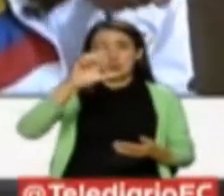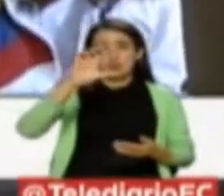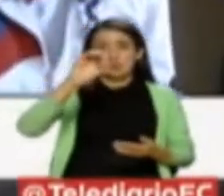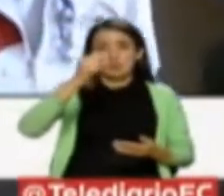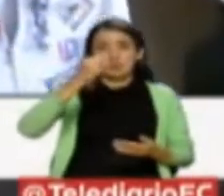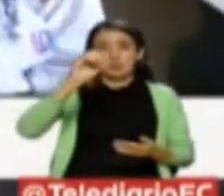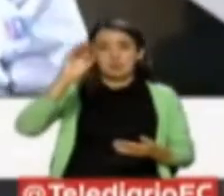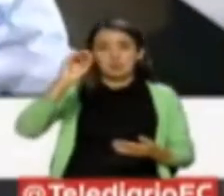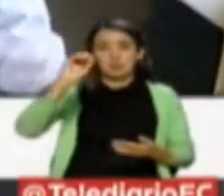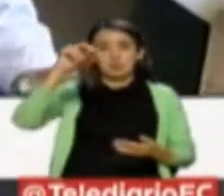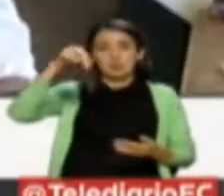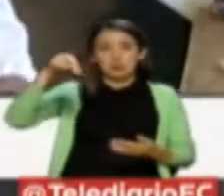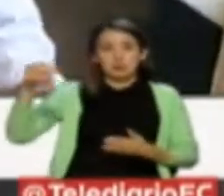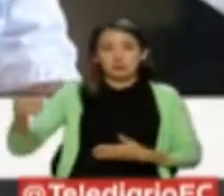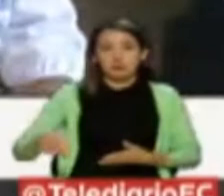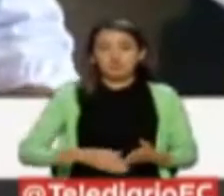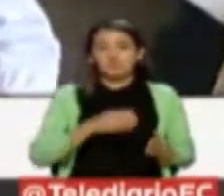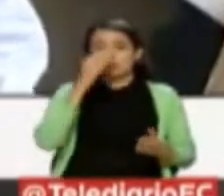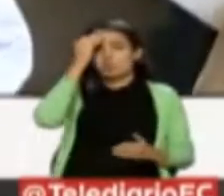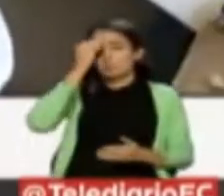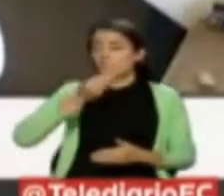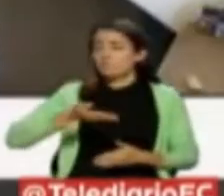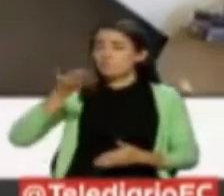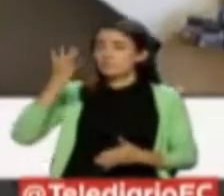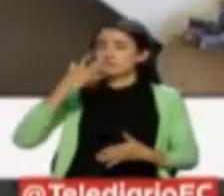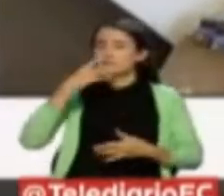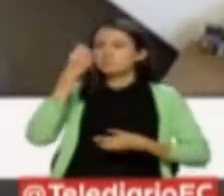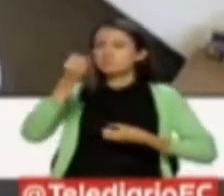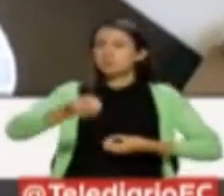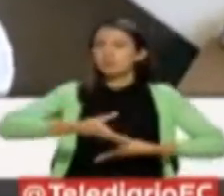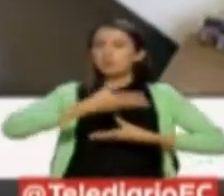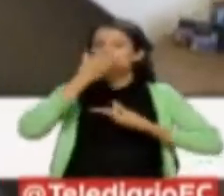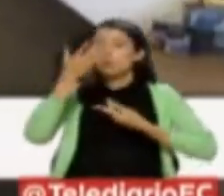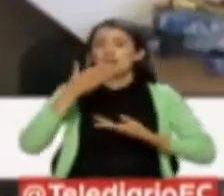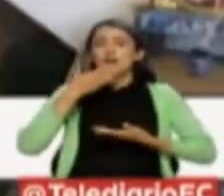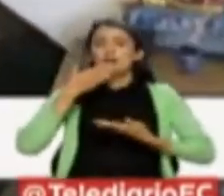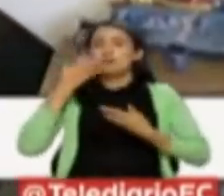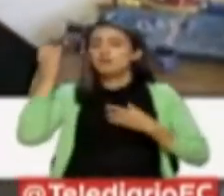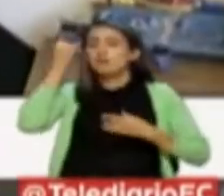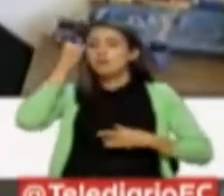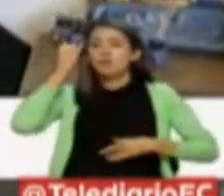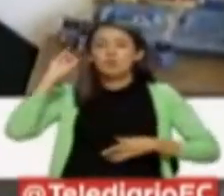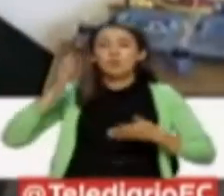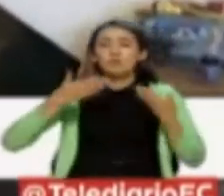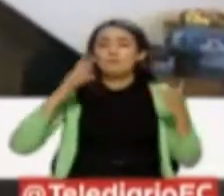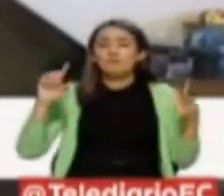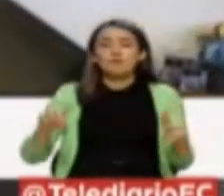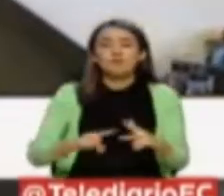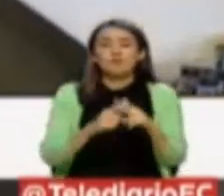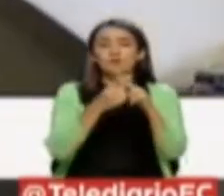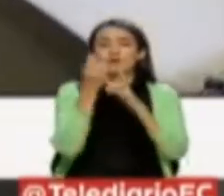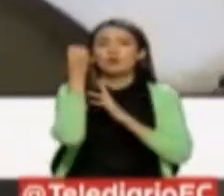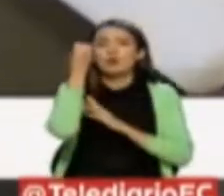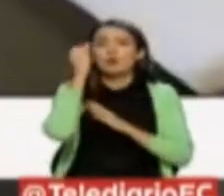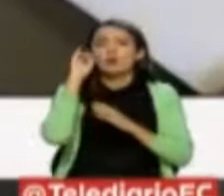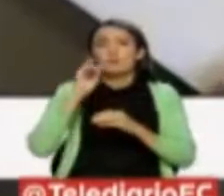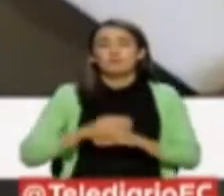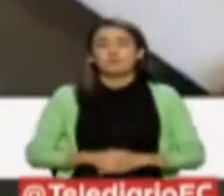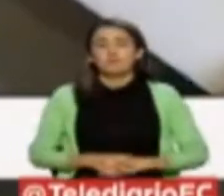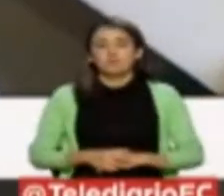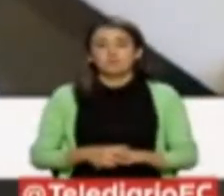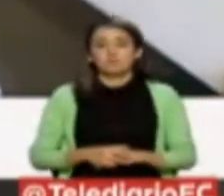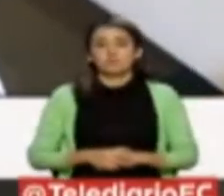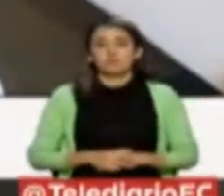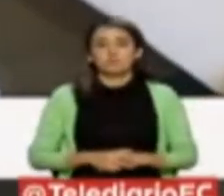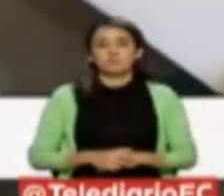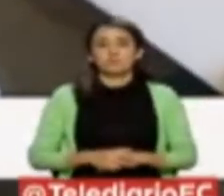Nelson, muy buenos días, ¿cómo está? Cuéntenos un poquito, por favor, acerca de cómo nace este trabajo de los galeones dentro de botellas.